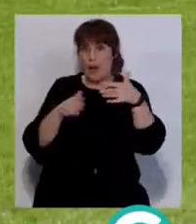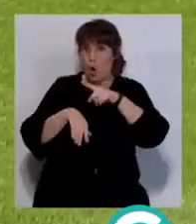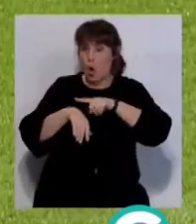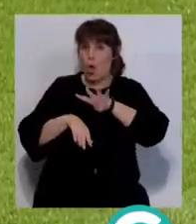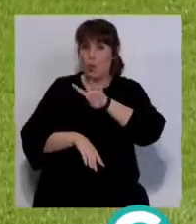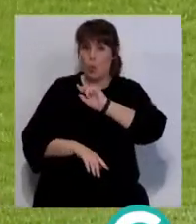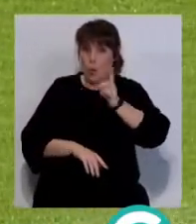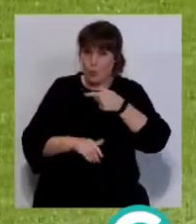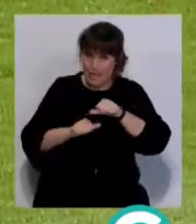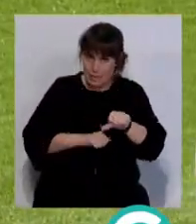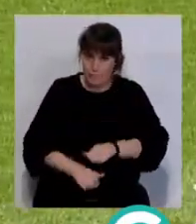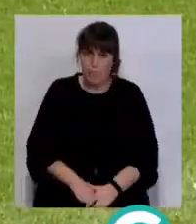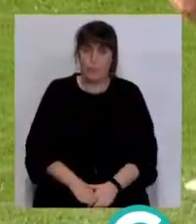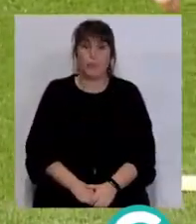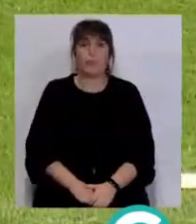tarde.